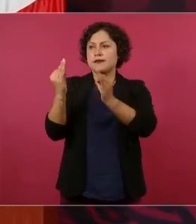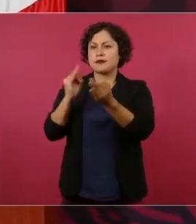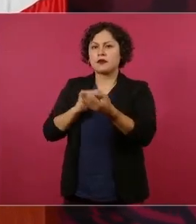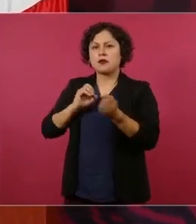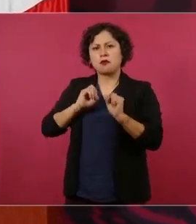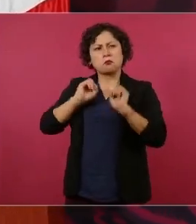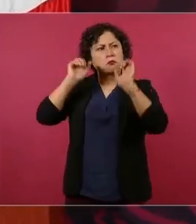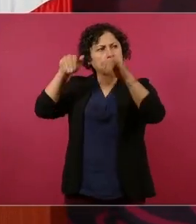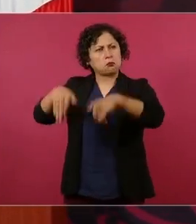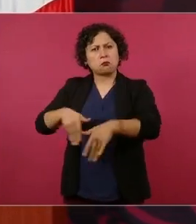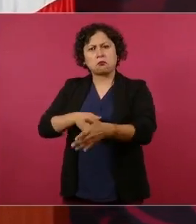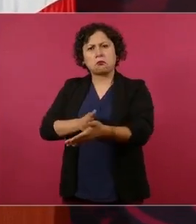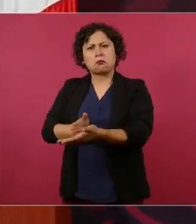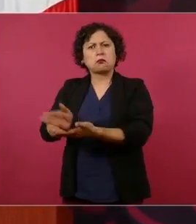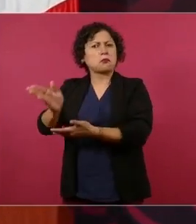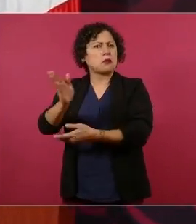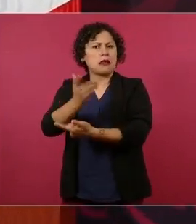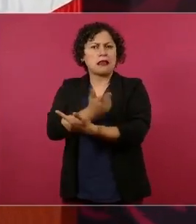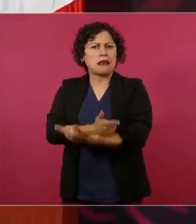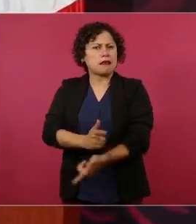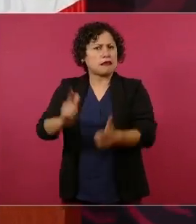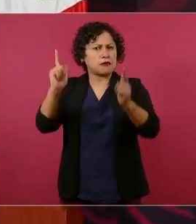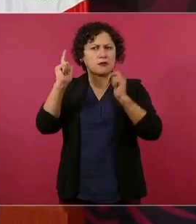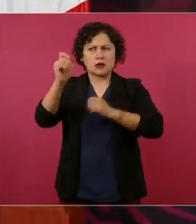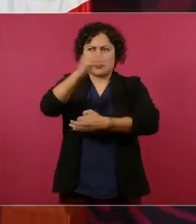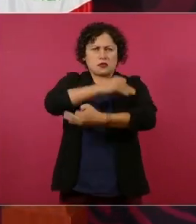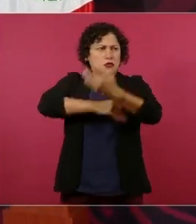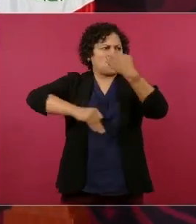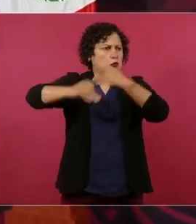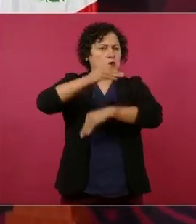gente, de todos.